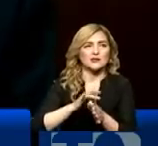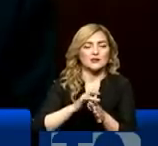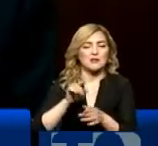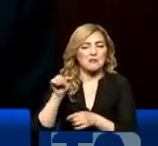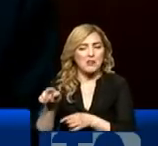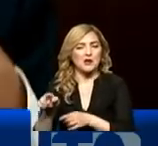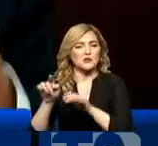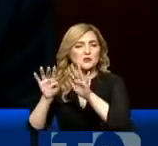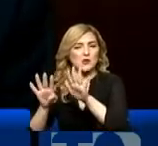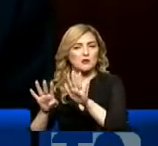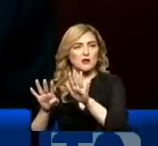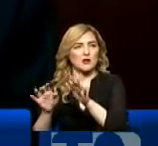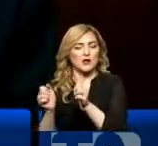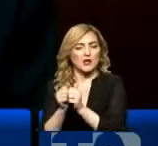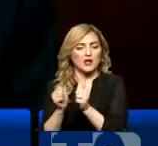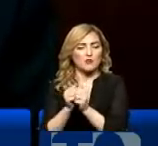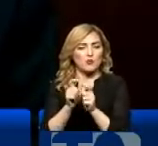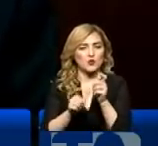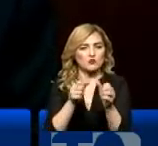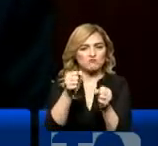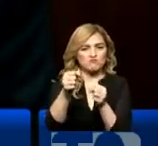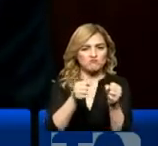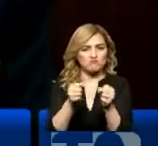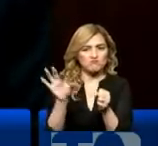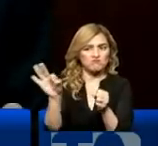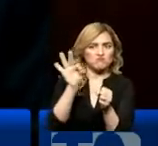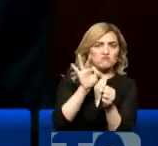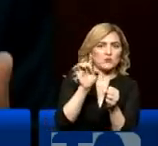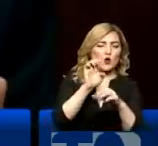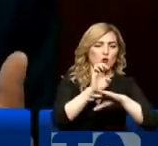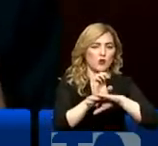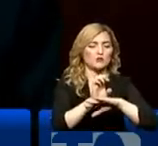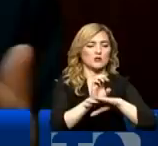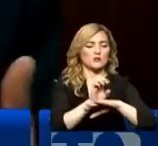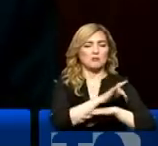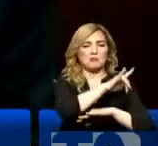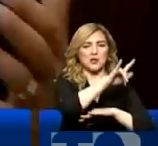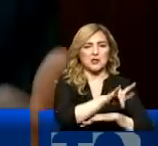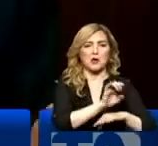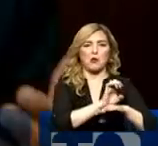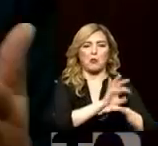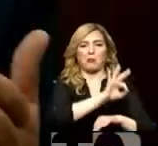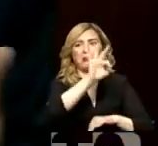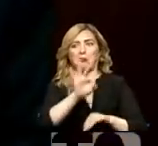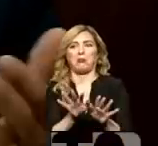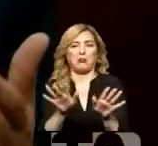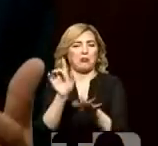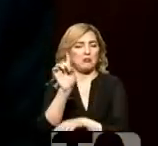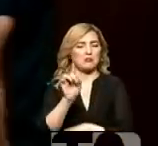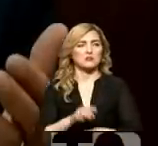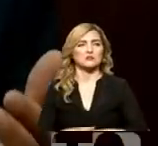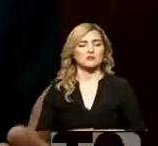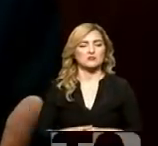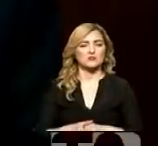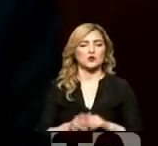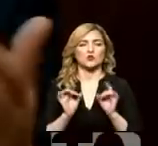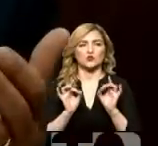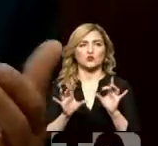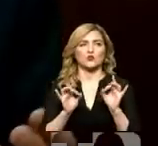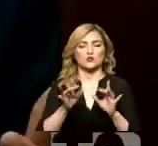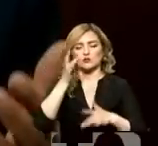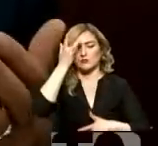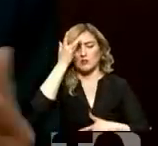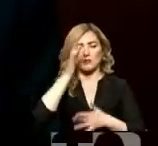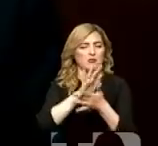ellos, para el personal que les va a extraer y, por supuesto, para los ecuatorianos que acá estamos en nuestro país. En este momento, afortunadamente, no hay